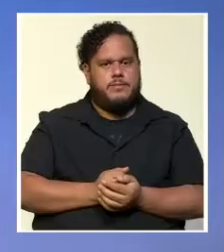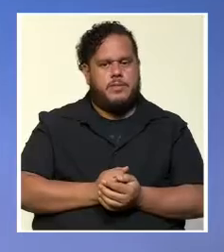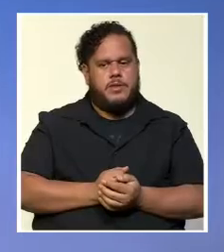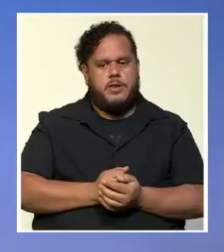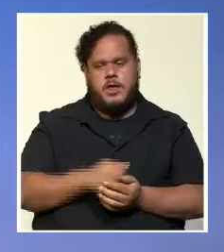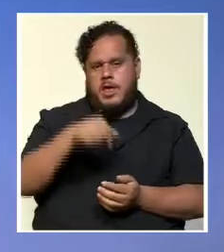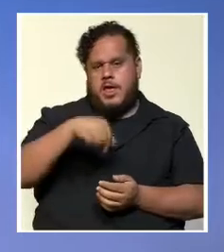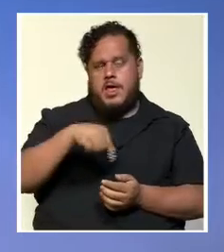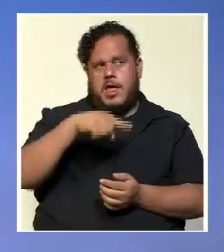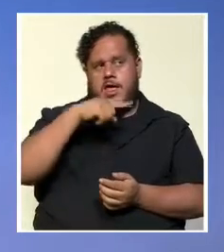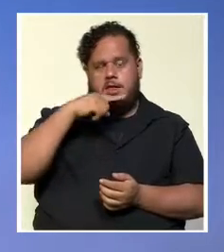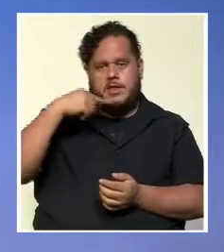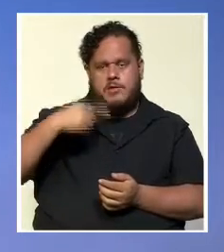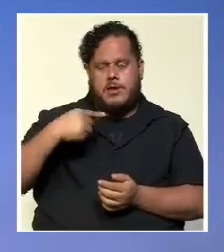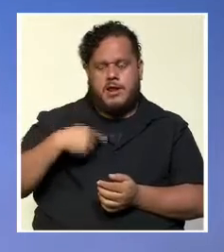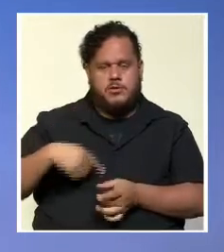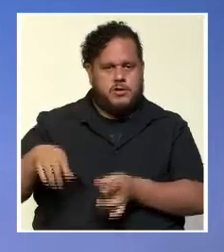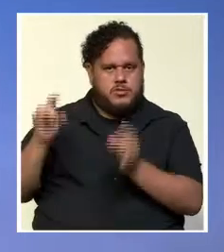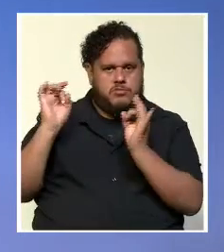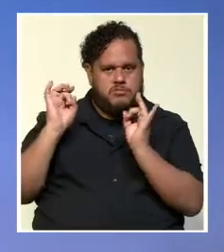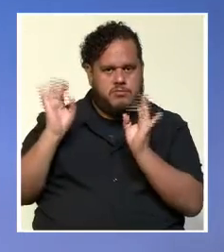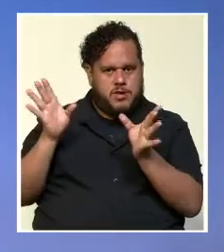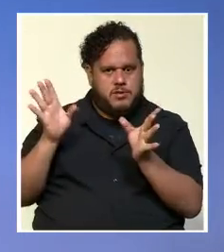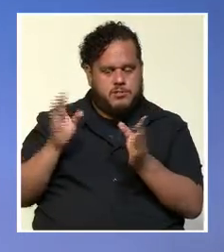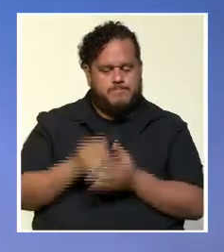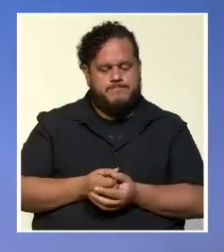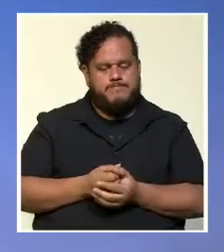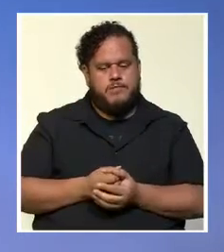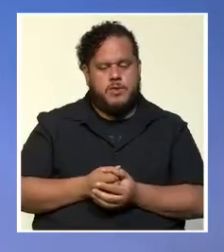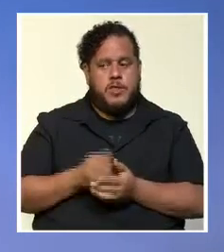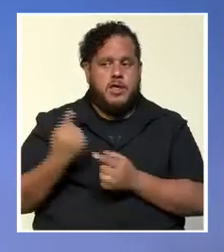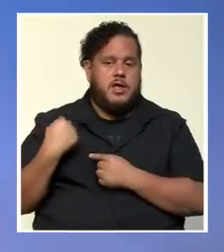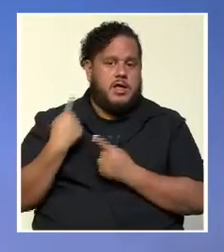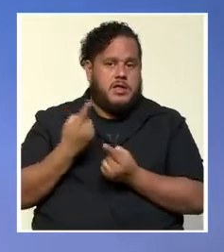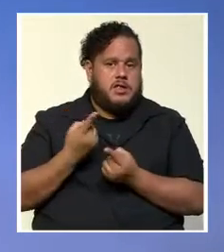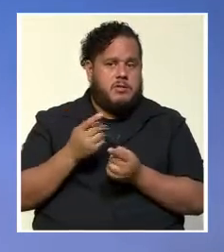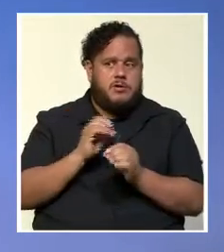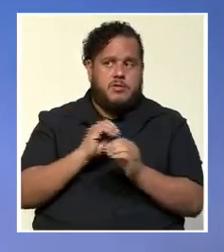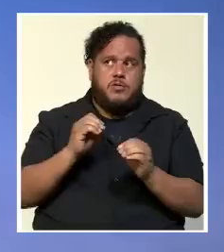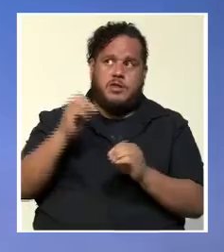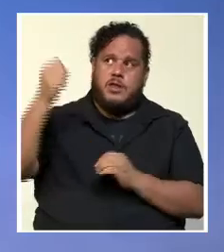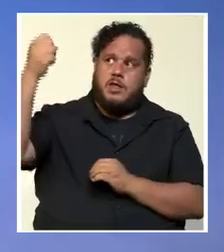Este verano es un fiasco. Se vino sin el sol.